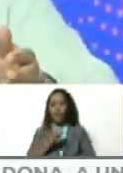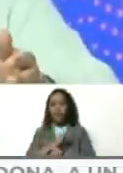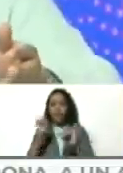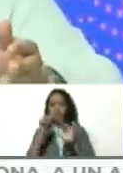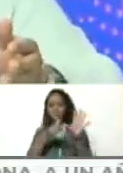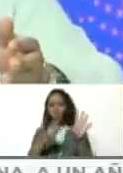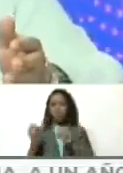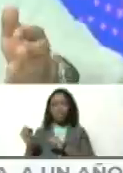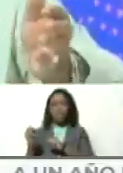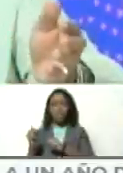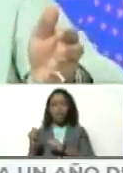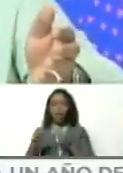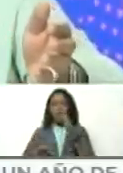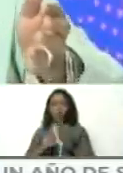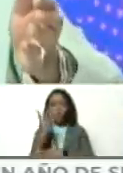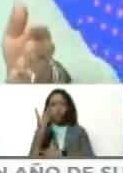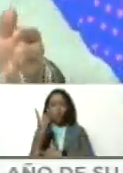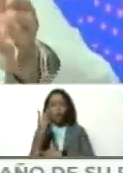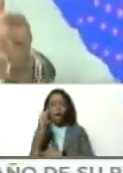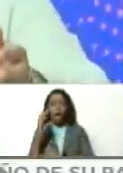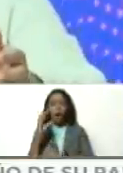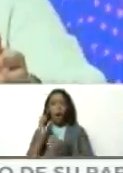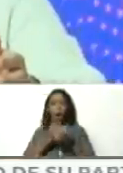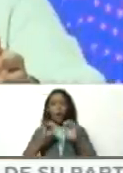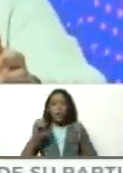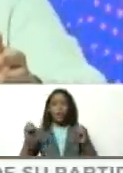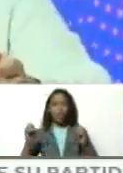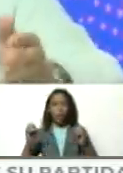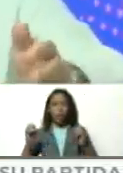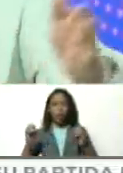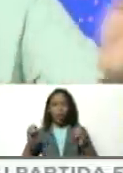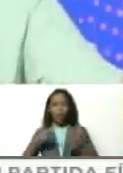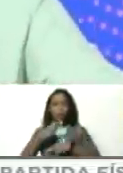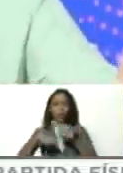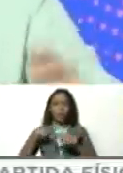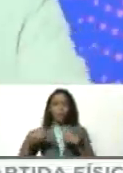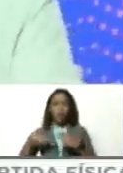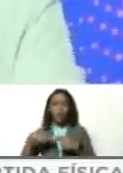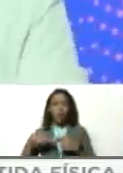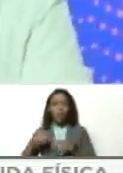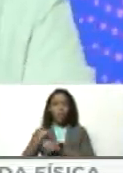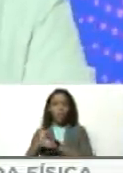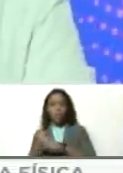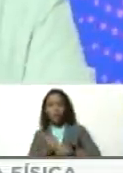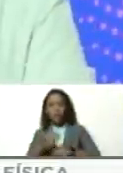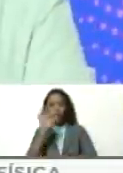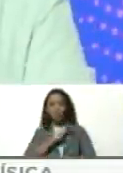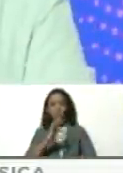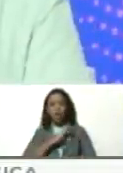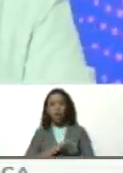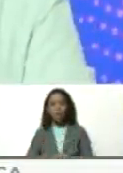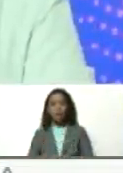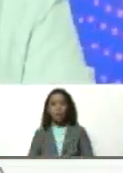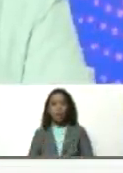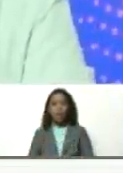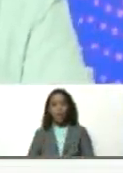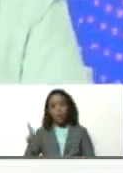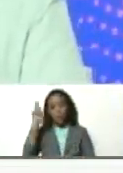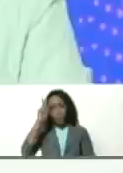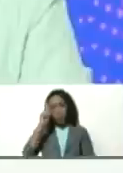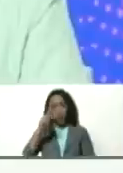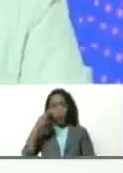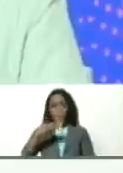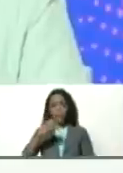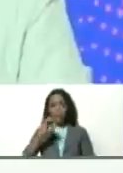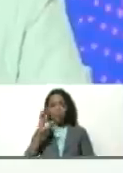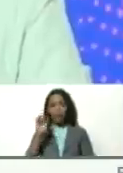se fue a fundar la OR, Organización de Revolucionarios, Liga Socialista, y el profesor Pedro Guevara se quedó